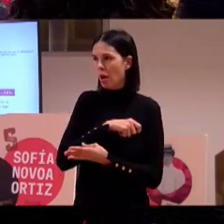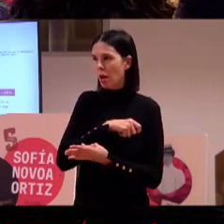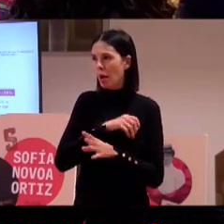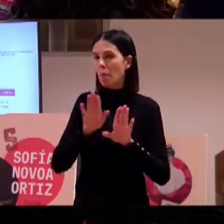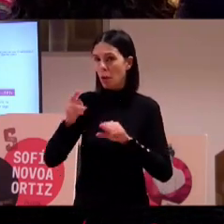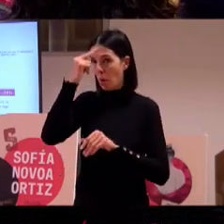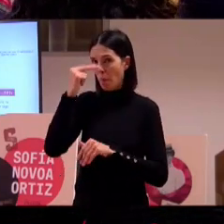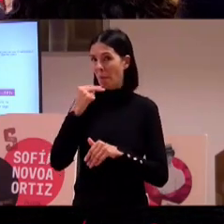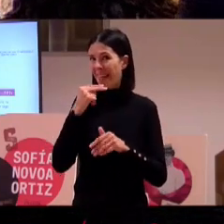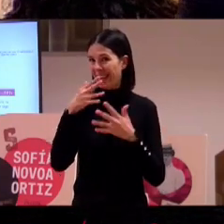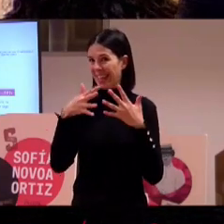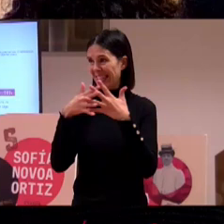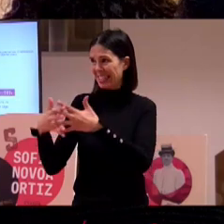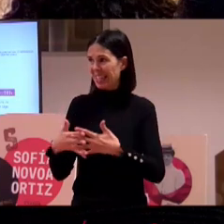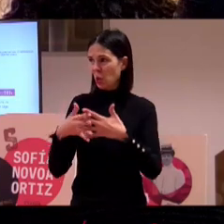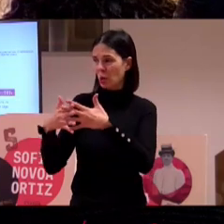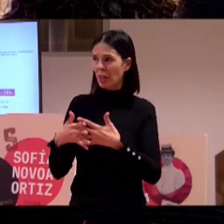padre estadounidense,